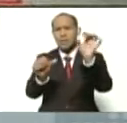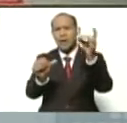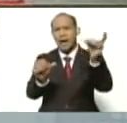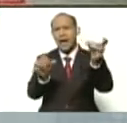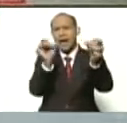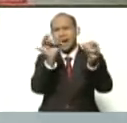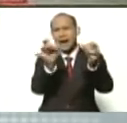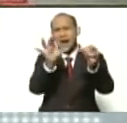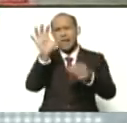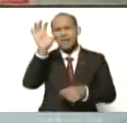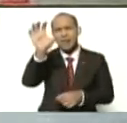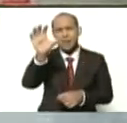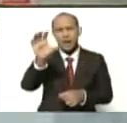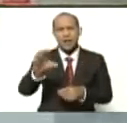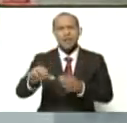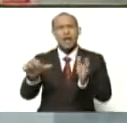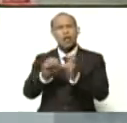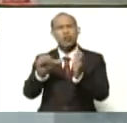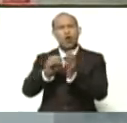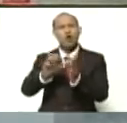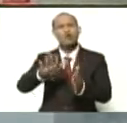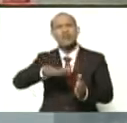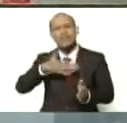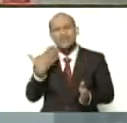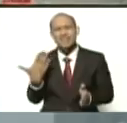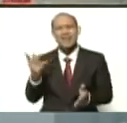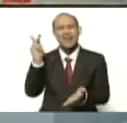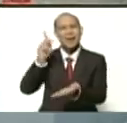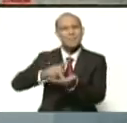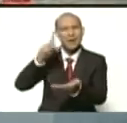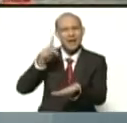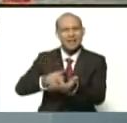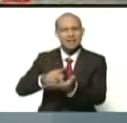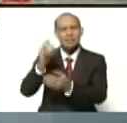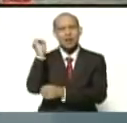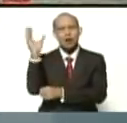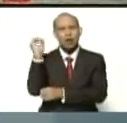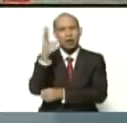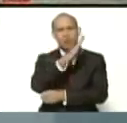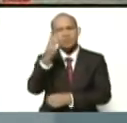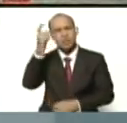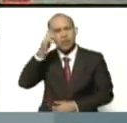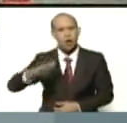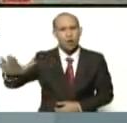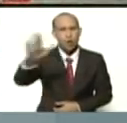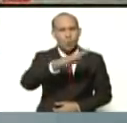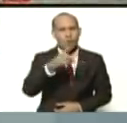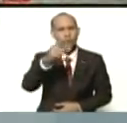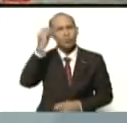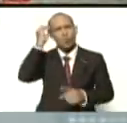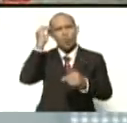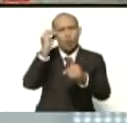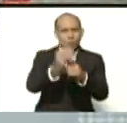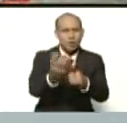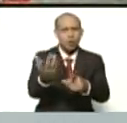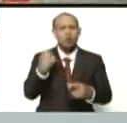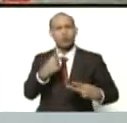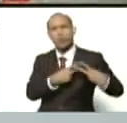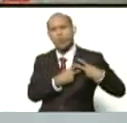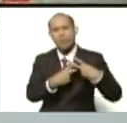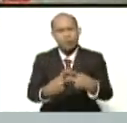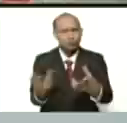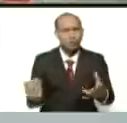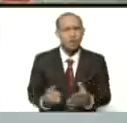patria y nos digan donde usted va a participar en el congreso bicentenario del pueblo con su opinión con su voluntad